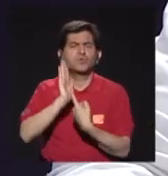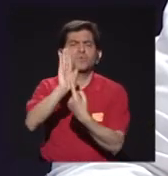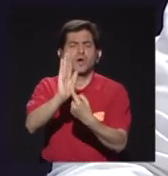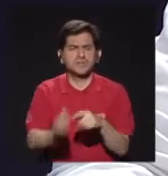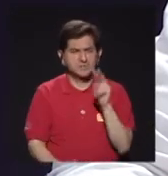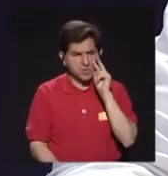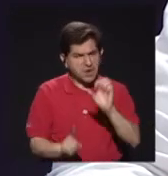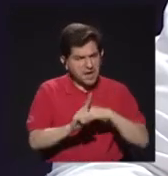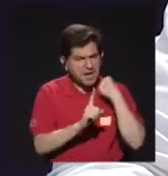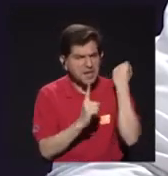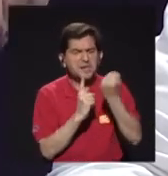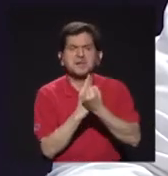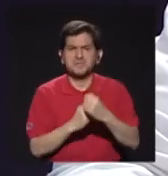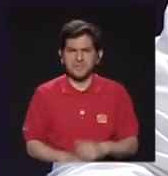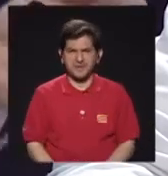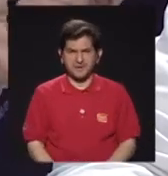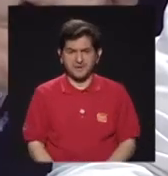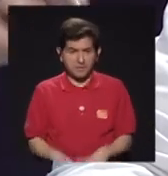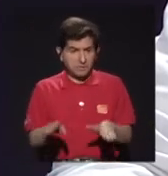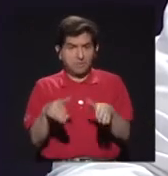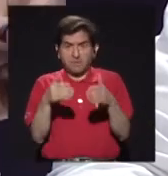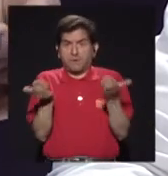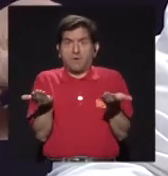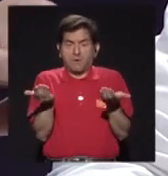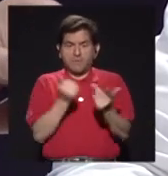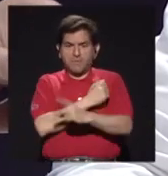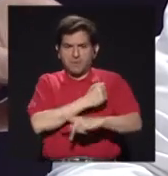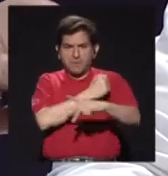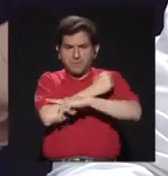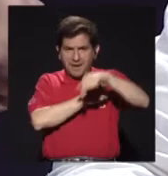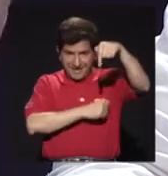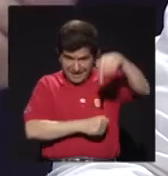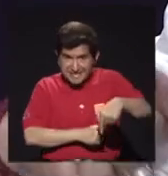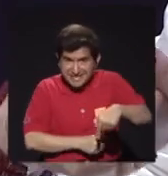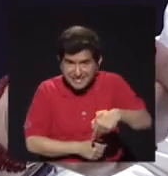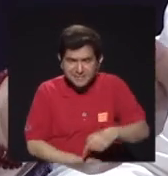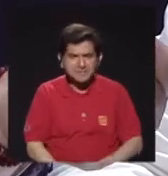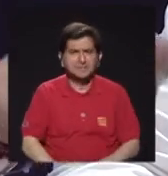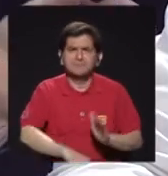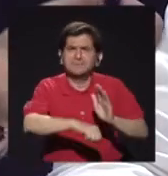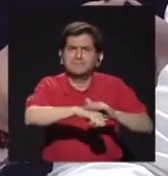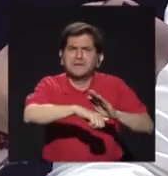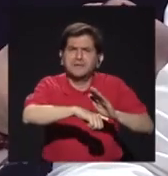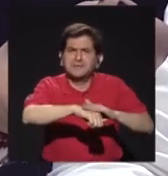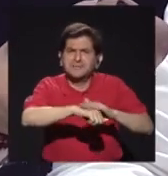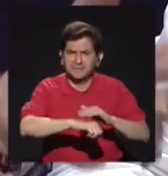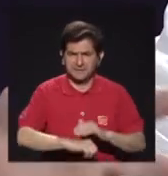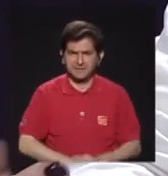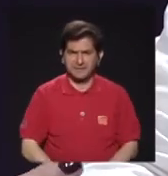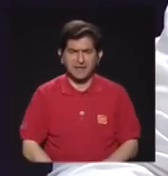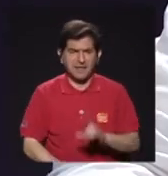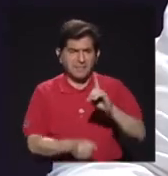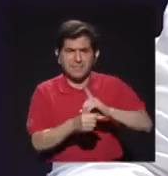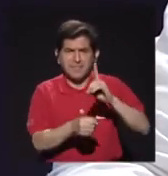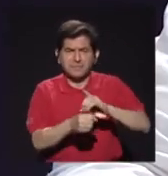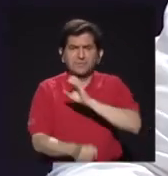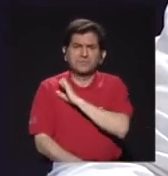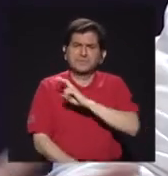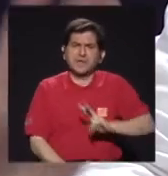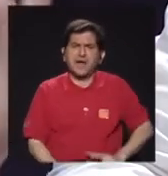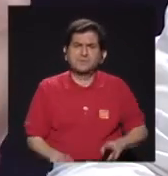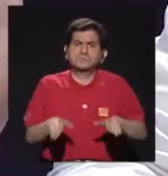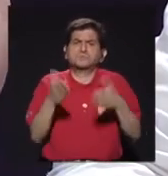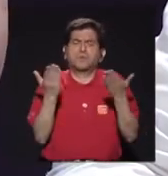veo estas cosas es cómo es posible que en un país como el nuestro se permita a diputados evangélicos